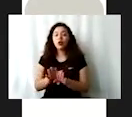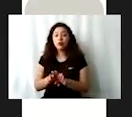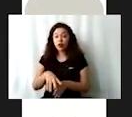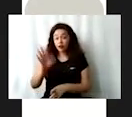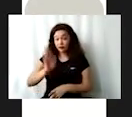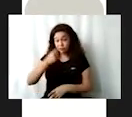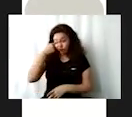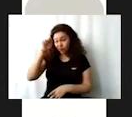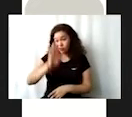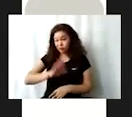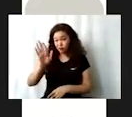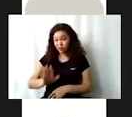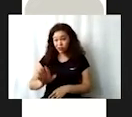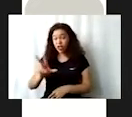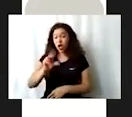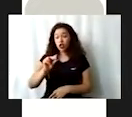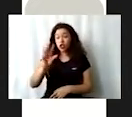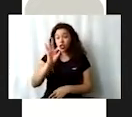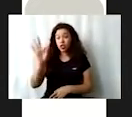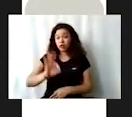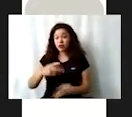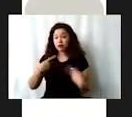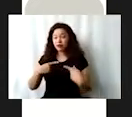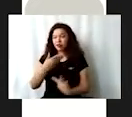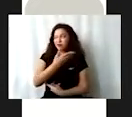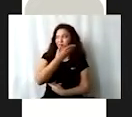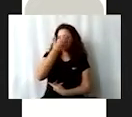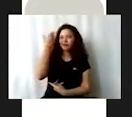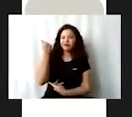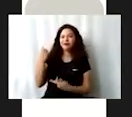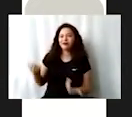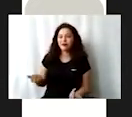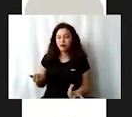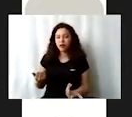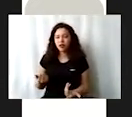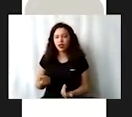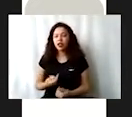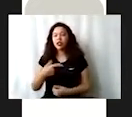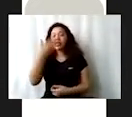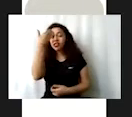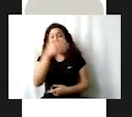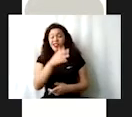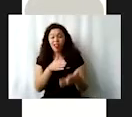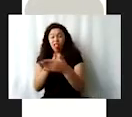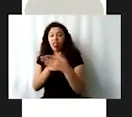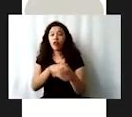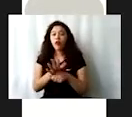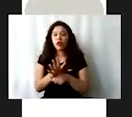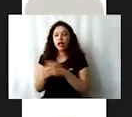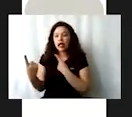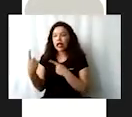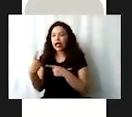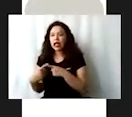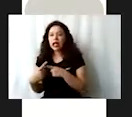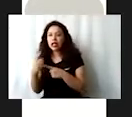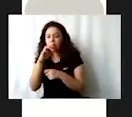el 80% de las personas realmente no lo saben. ¿Qué es lo que les impide saberlo? Precisamente quién está a cargo